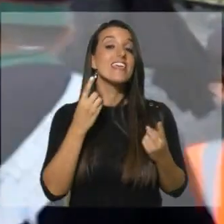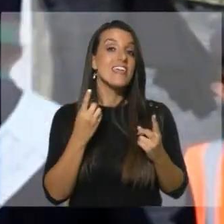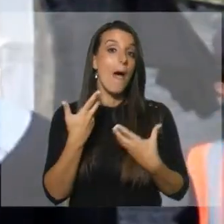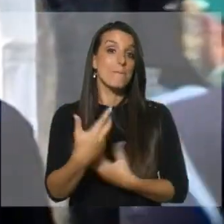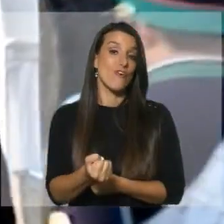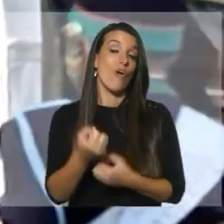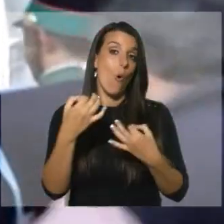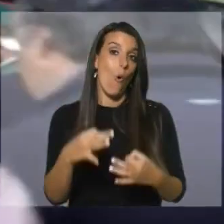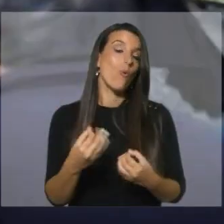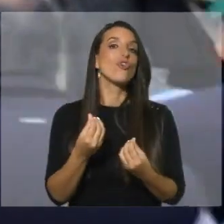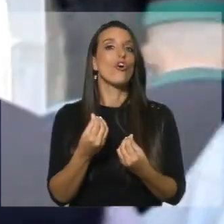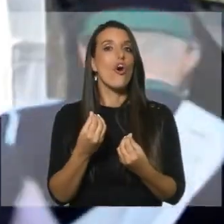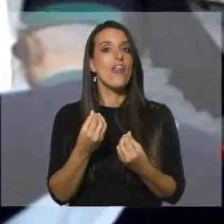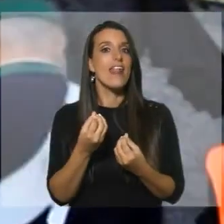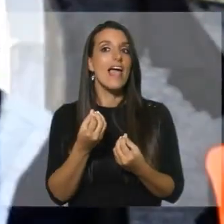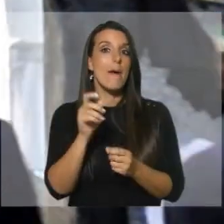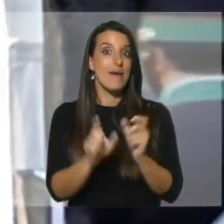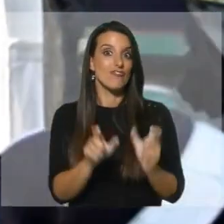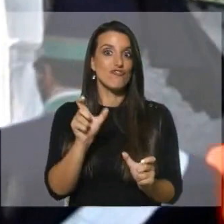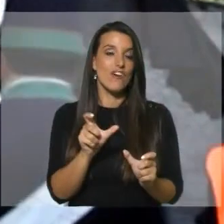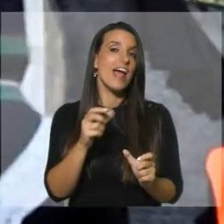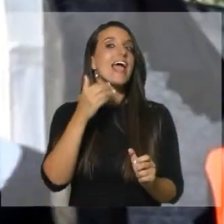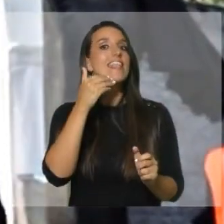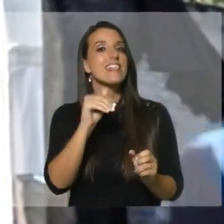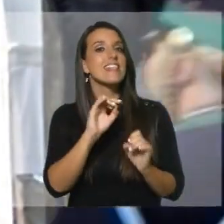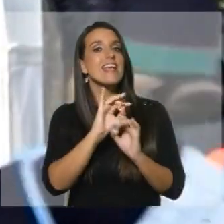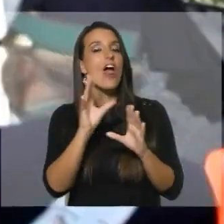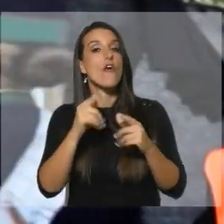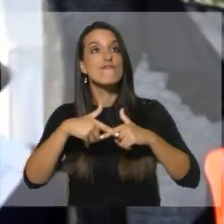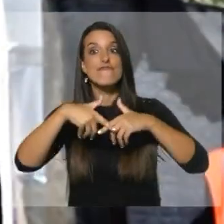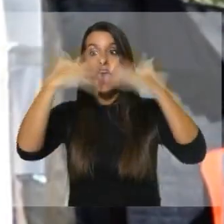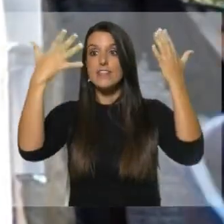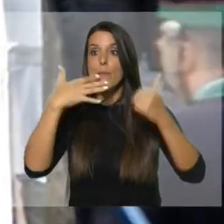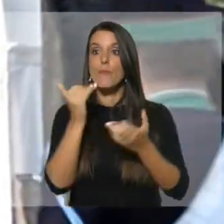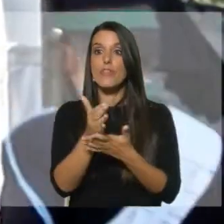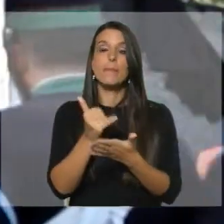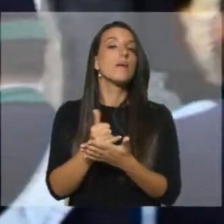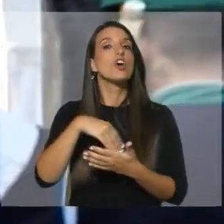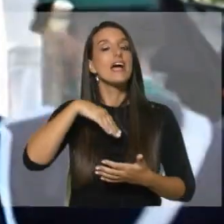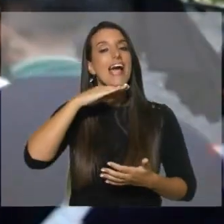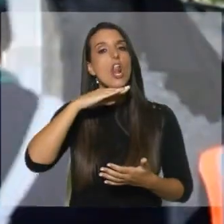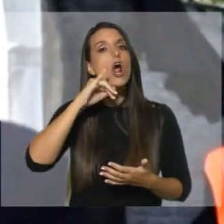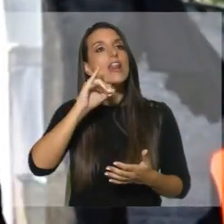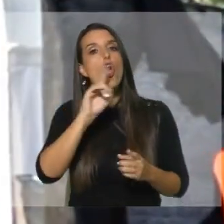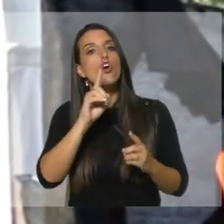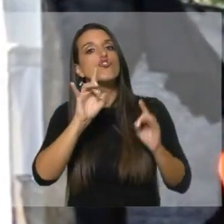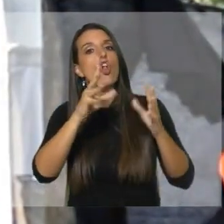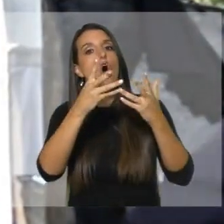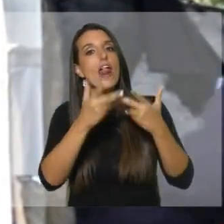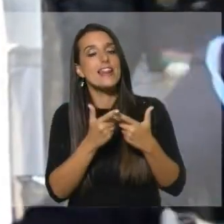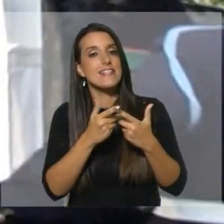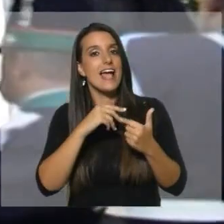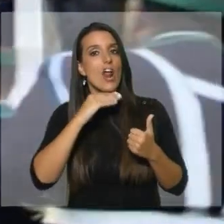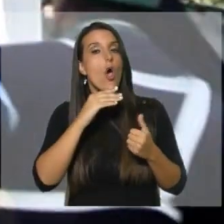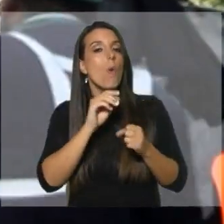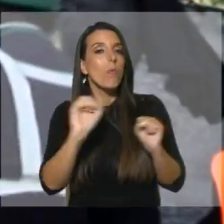apoyamos justamente con logística y con recursos humanos. Entendemos que en la medida que haya una fiesta en el departamento de Canelones, más allá de que no lo organice el gobierno de Canelones, en la